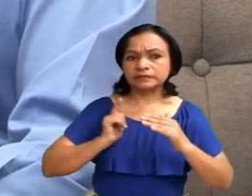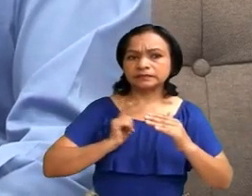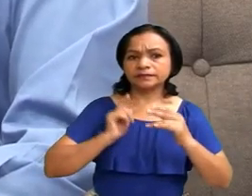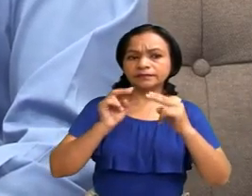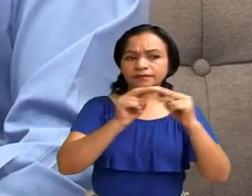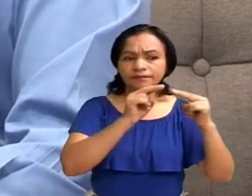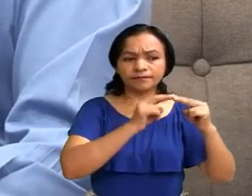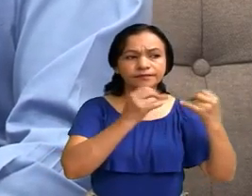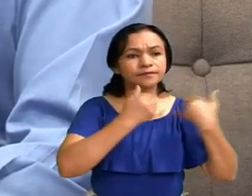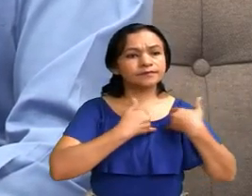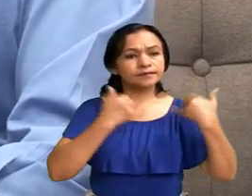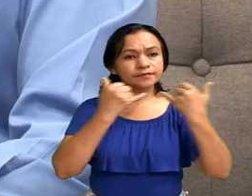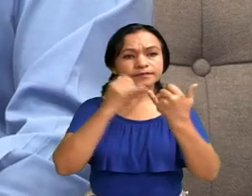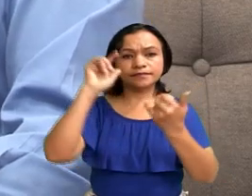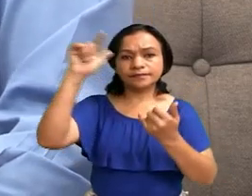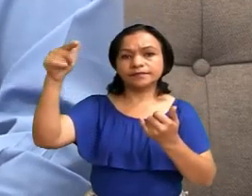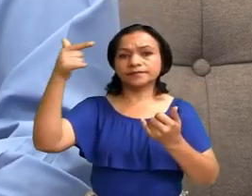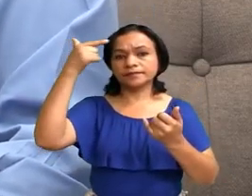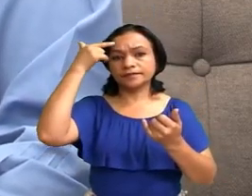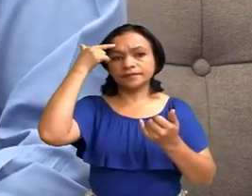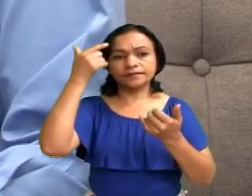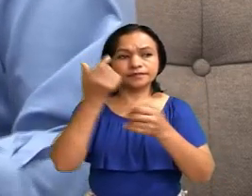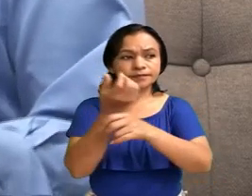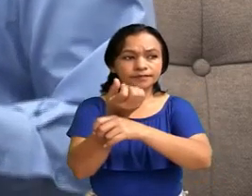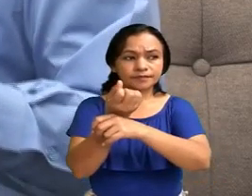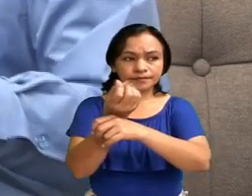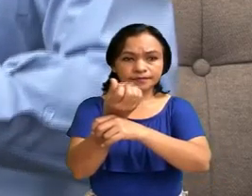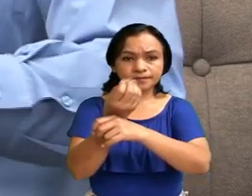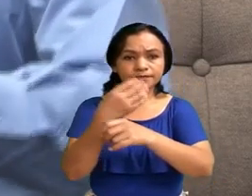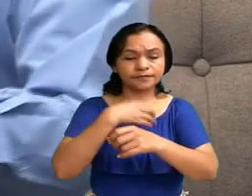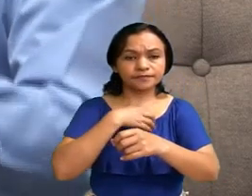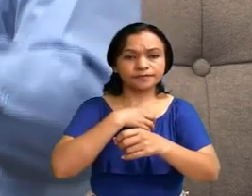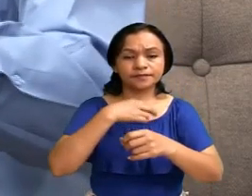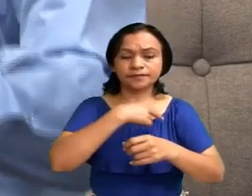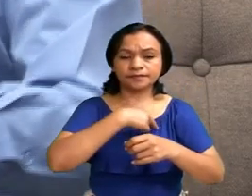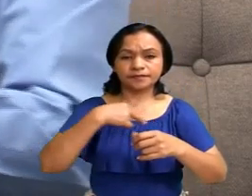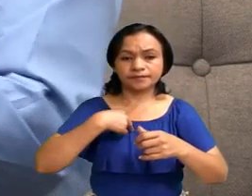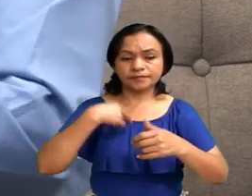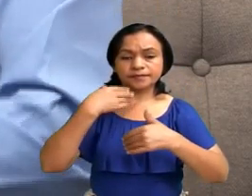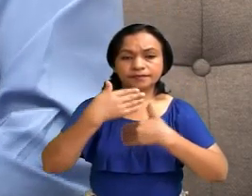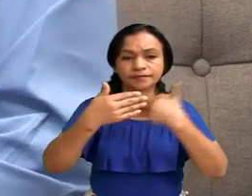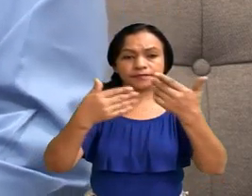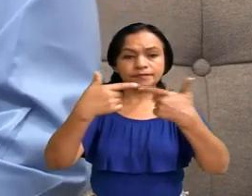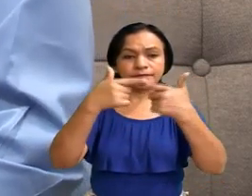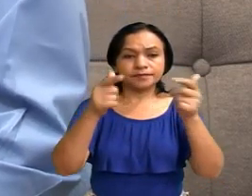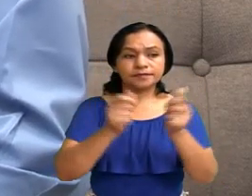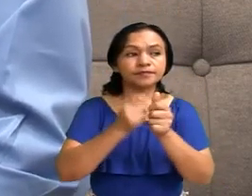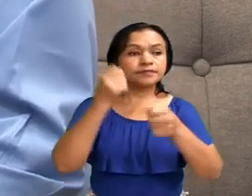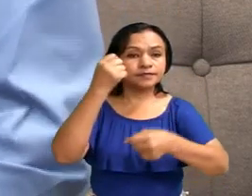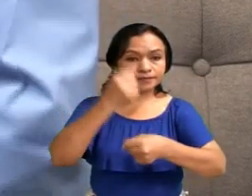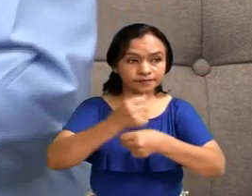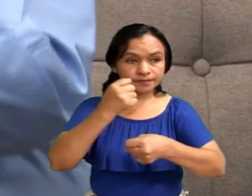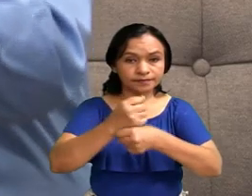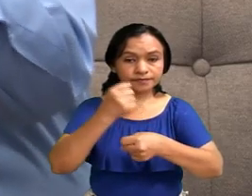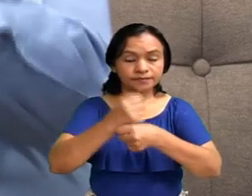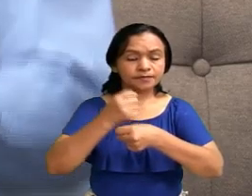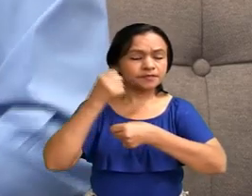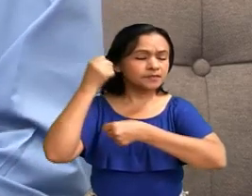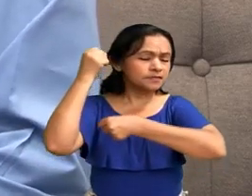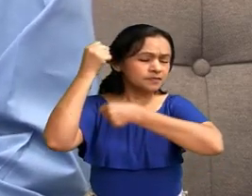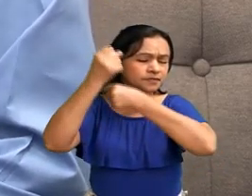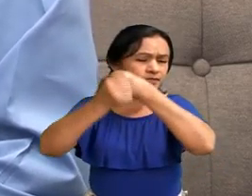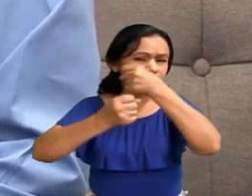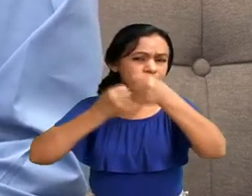con las instituciones de gobierno, como con las alcaldías, entonces va creando todo un equipo de trabajo que por años hemos